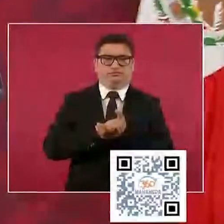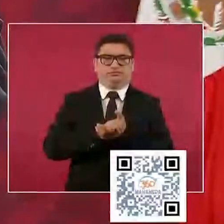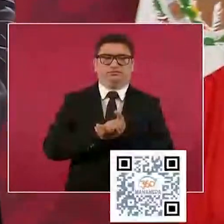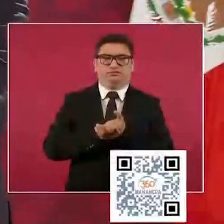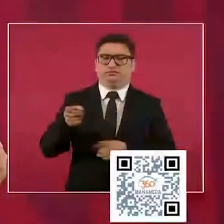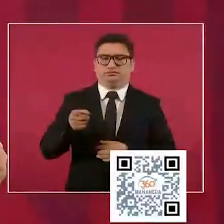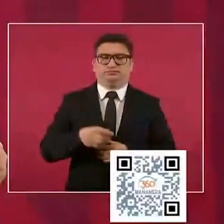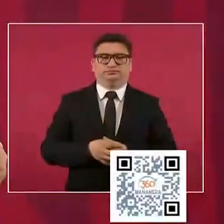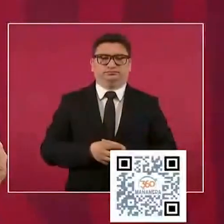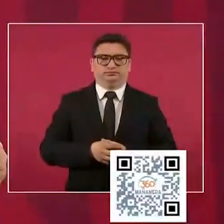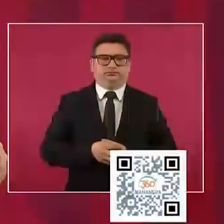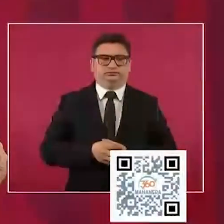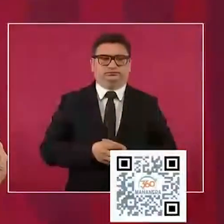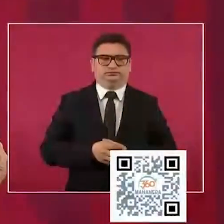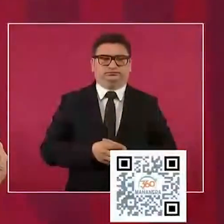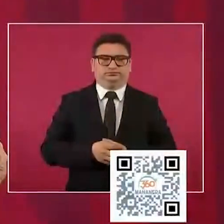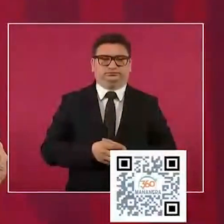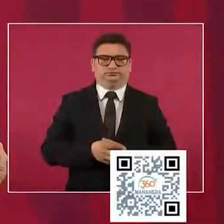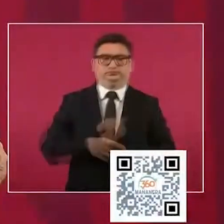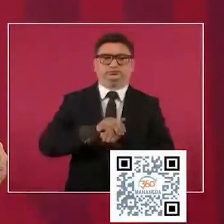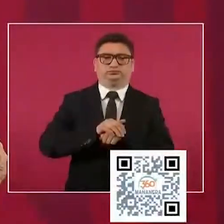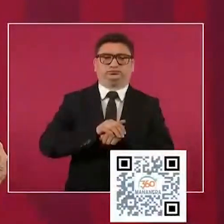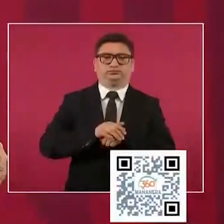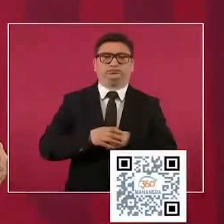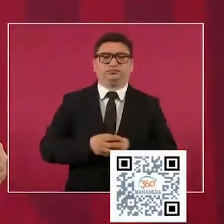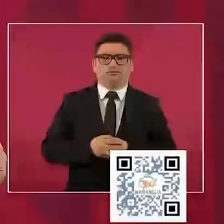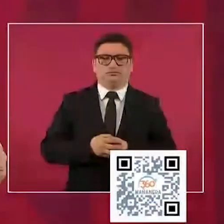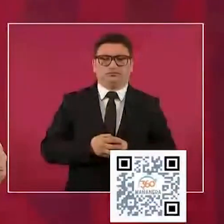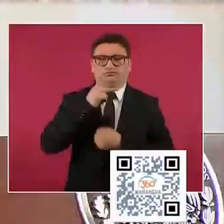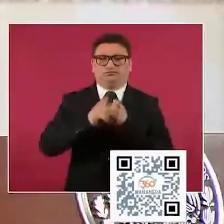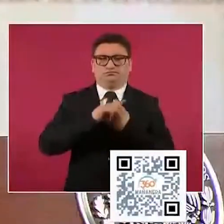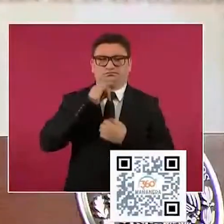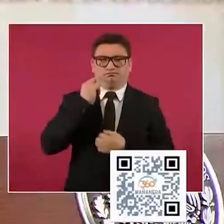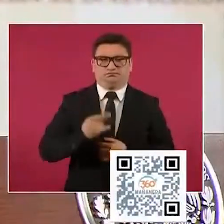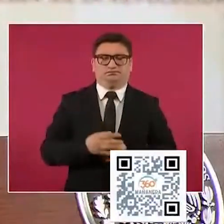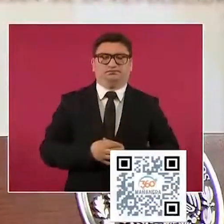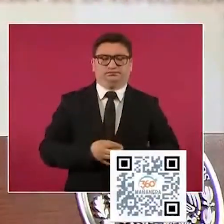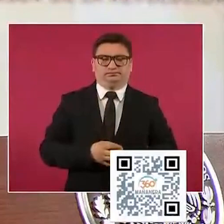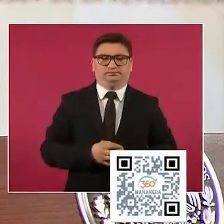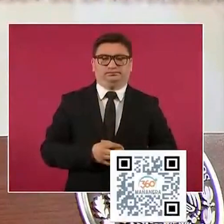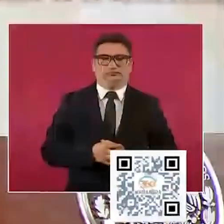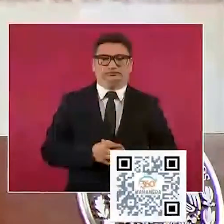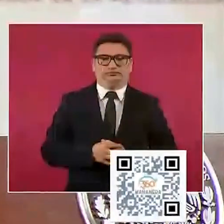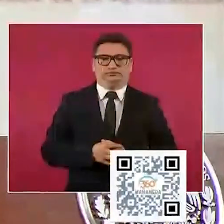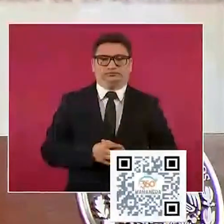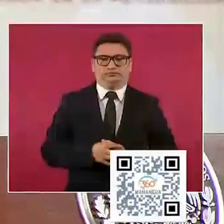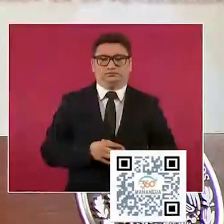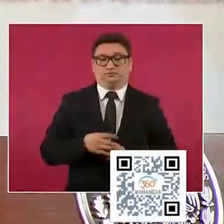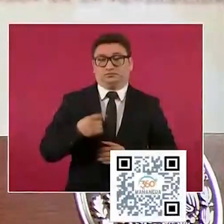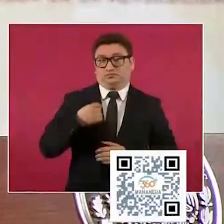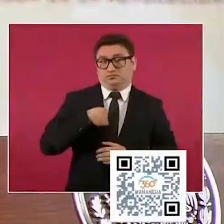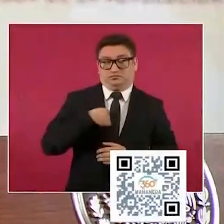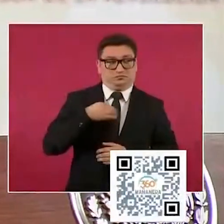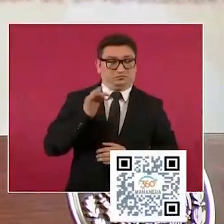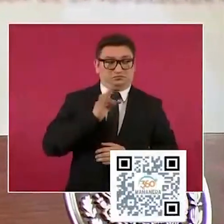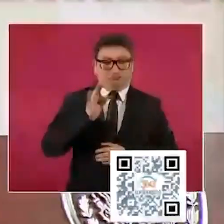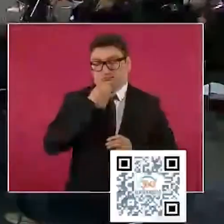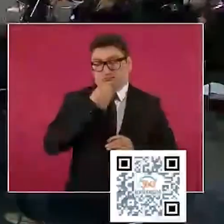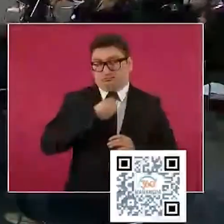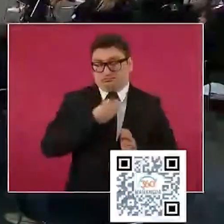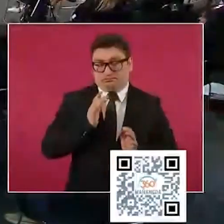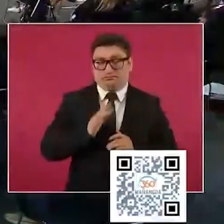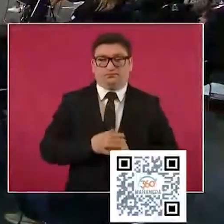con un amigo chileno y a lo mejor voy a cometer una indiscreción,